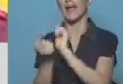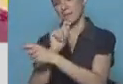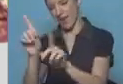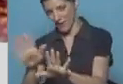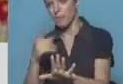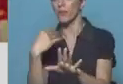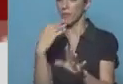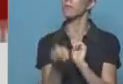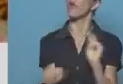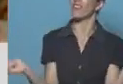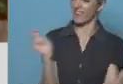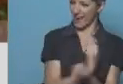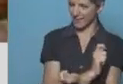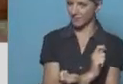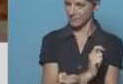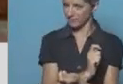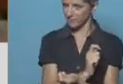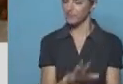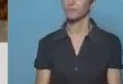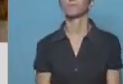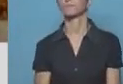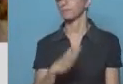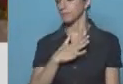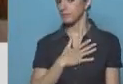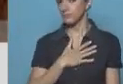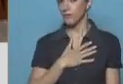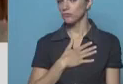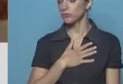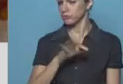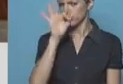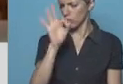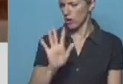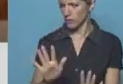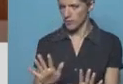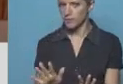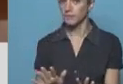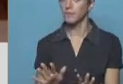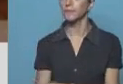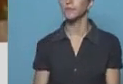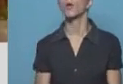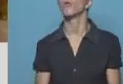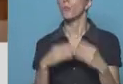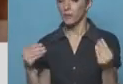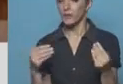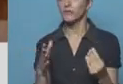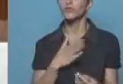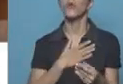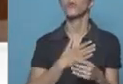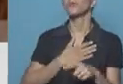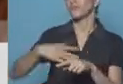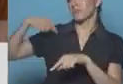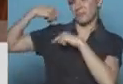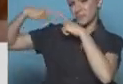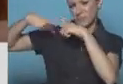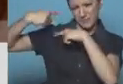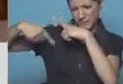que modificarse? Mira, yo nunca me he elegido, nunca he tenido el peronómetro. Vos sabés que siempre, porque como formo parte de una generación